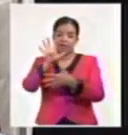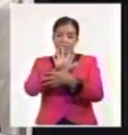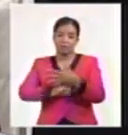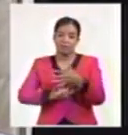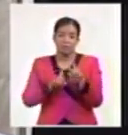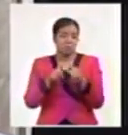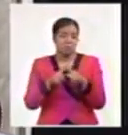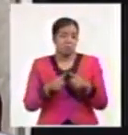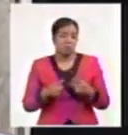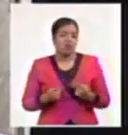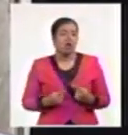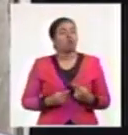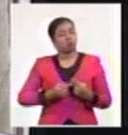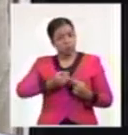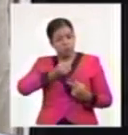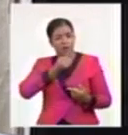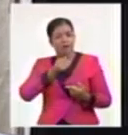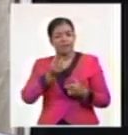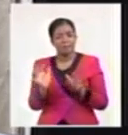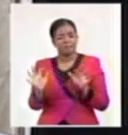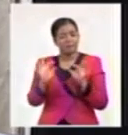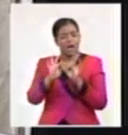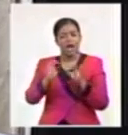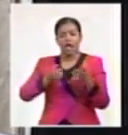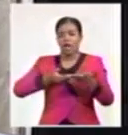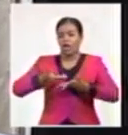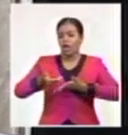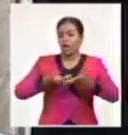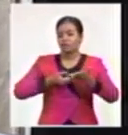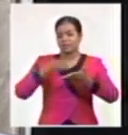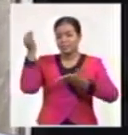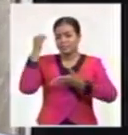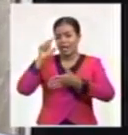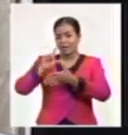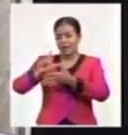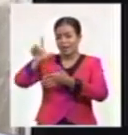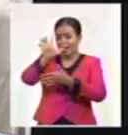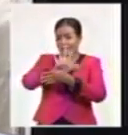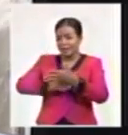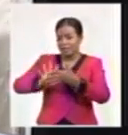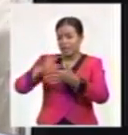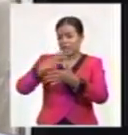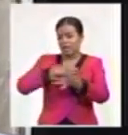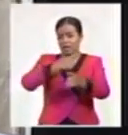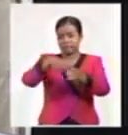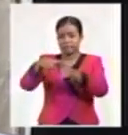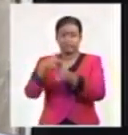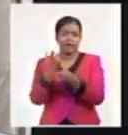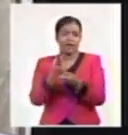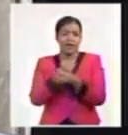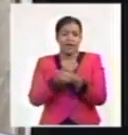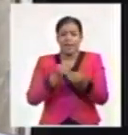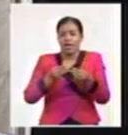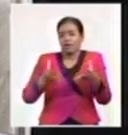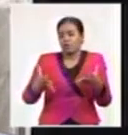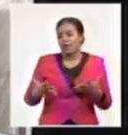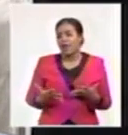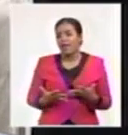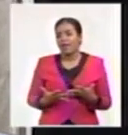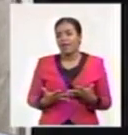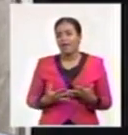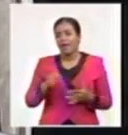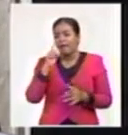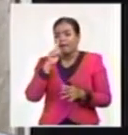tiene posibilidades. América Latina viene de poseer importantes recursos naturales, envidiables